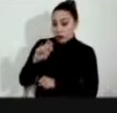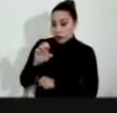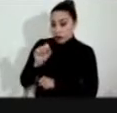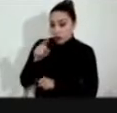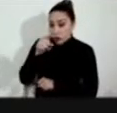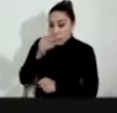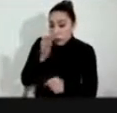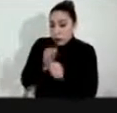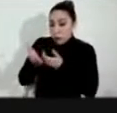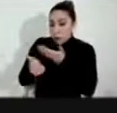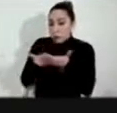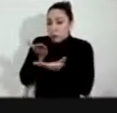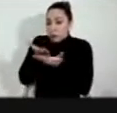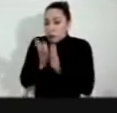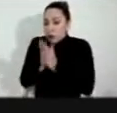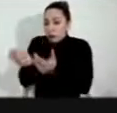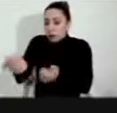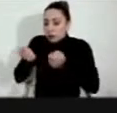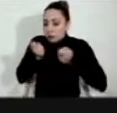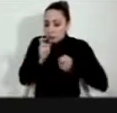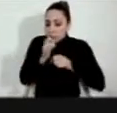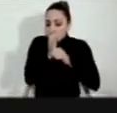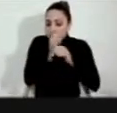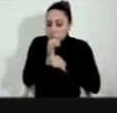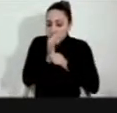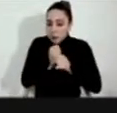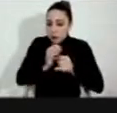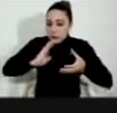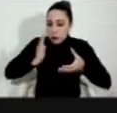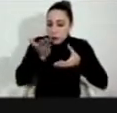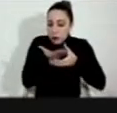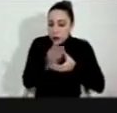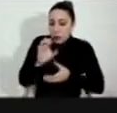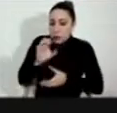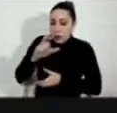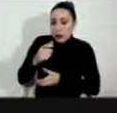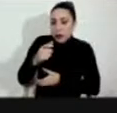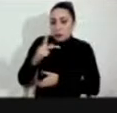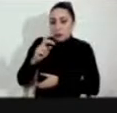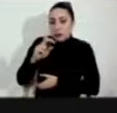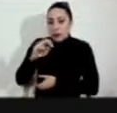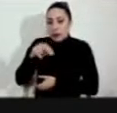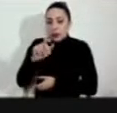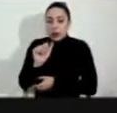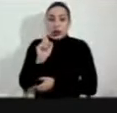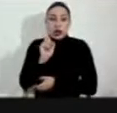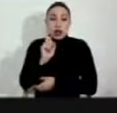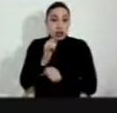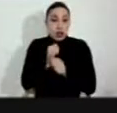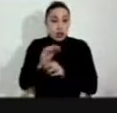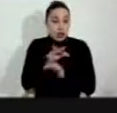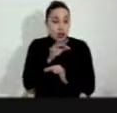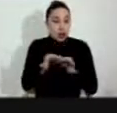expediente que no está resuelto del todo y